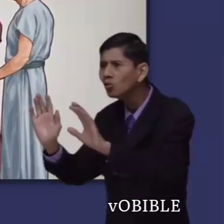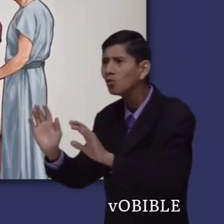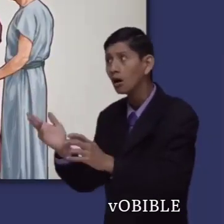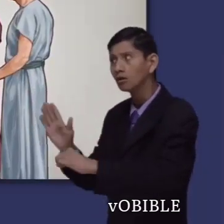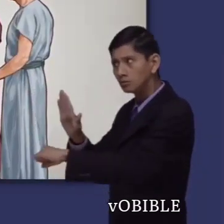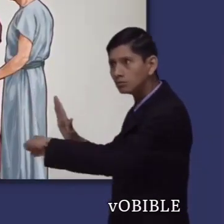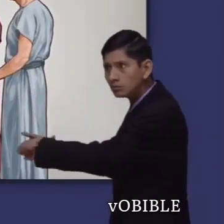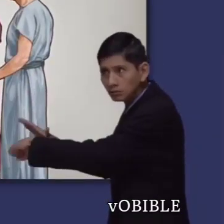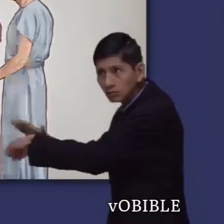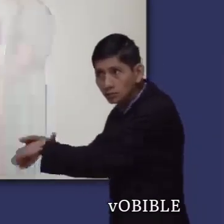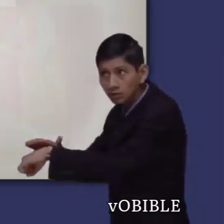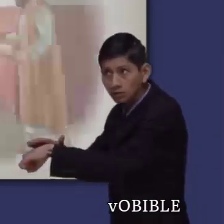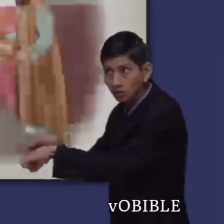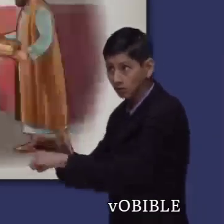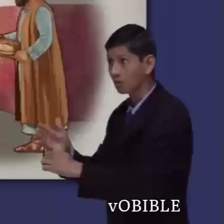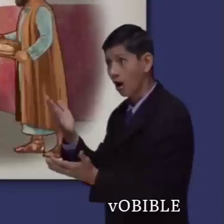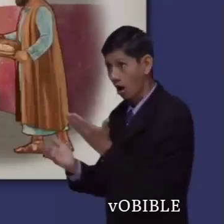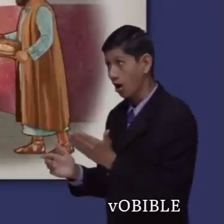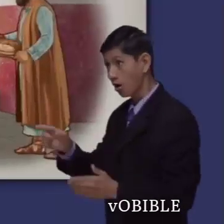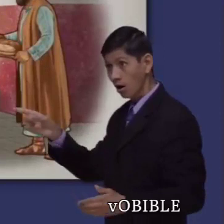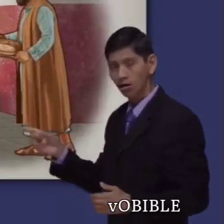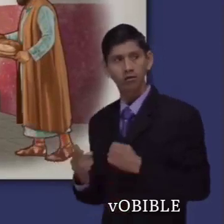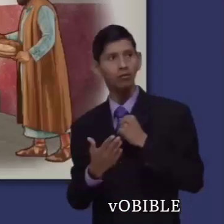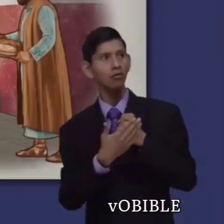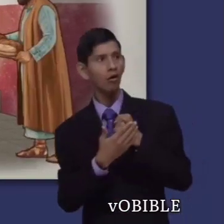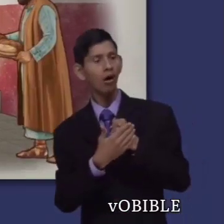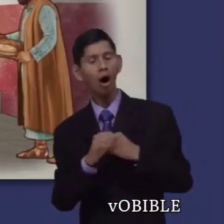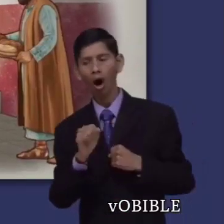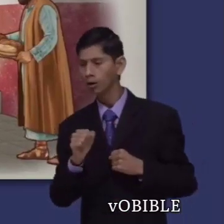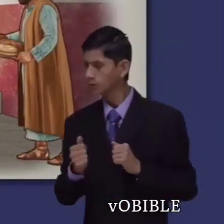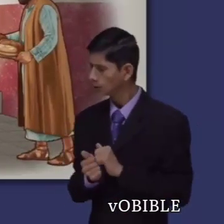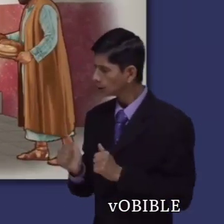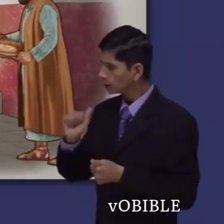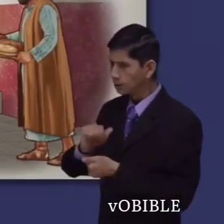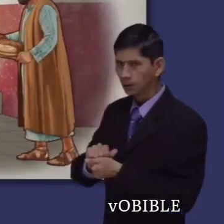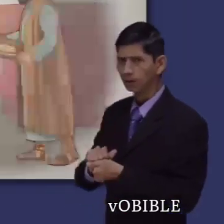como a hermanos. El objetivo es que se arrepientan.